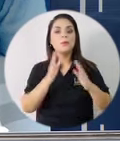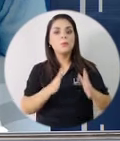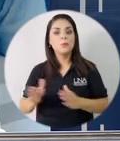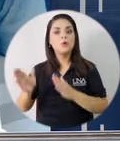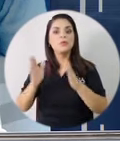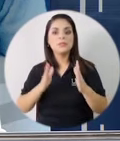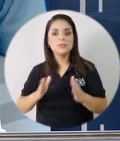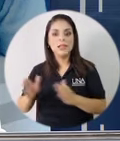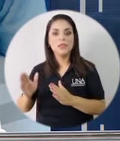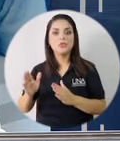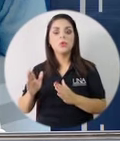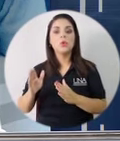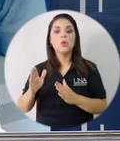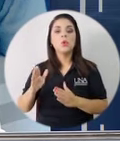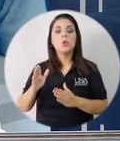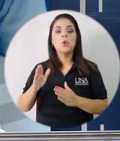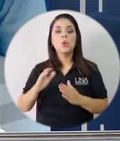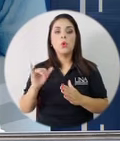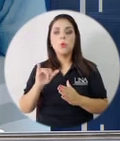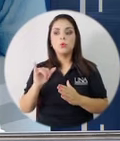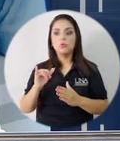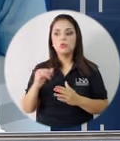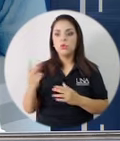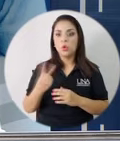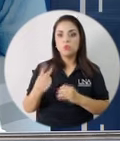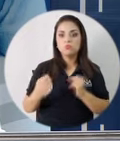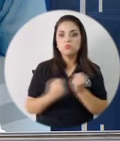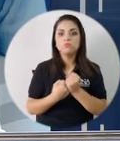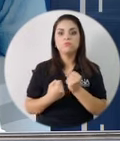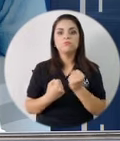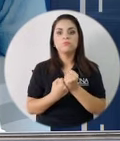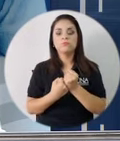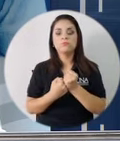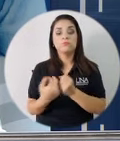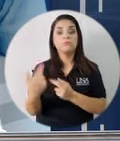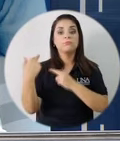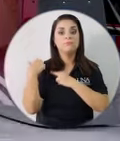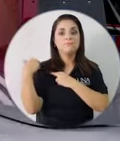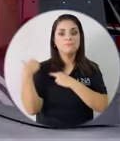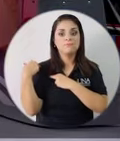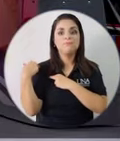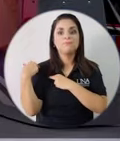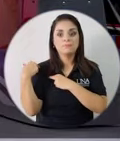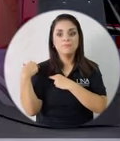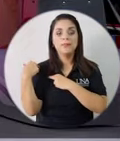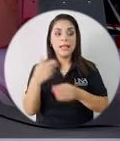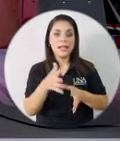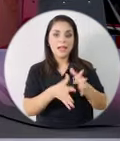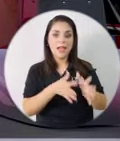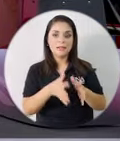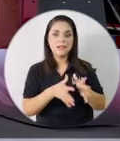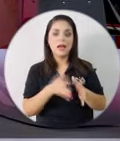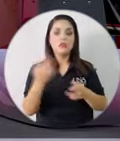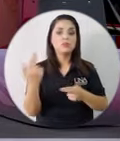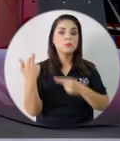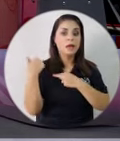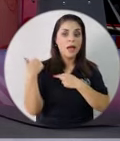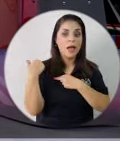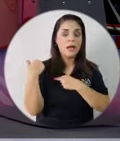de corresponsabilidad en donde la crianza también sea una responsabilidad